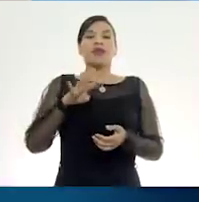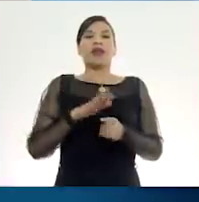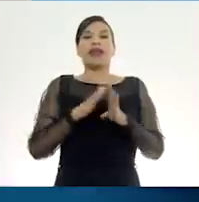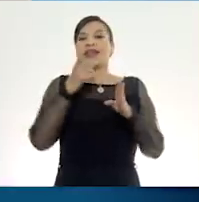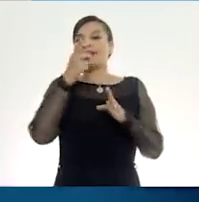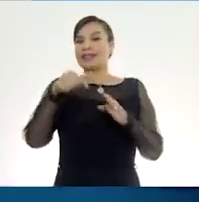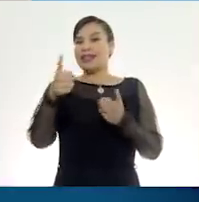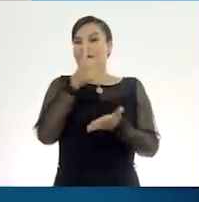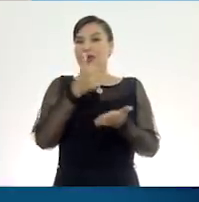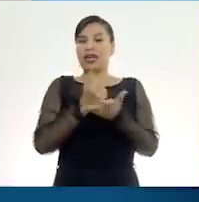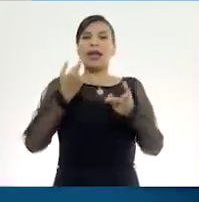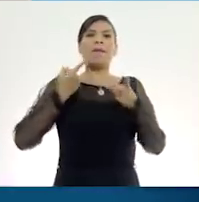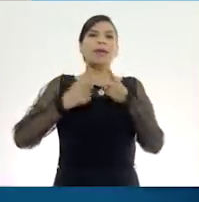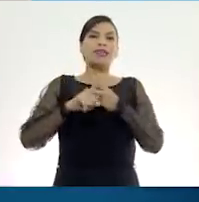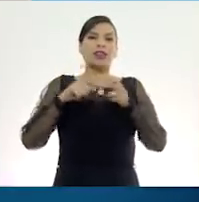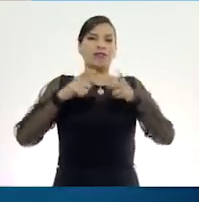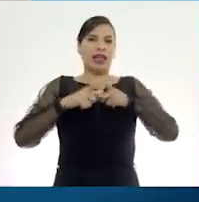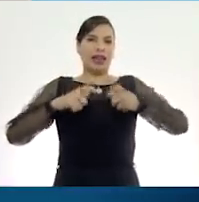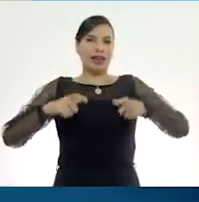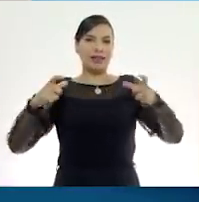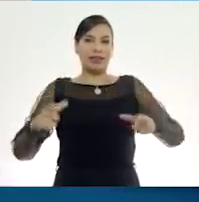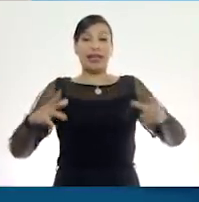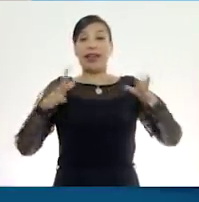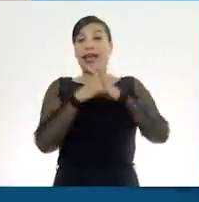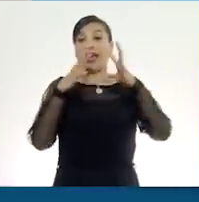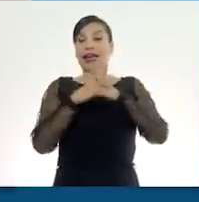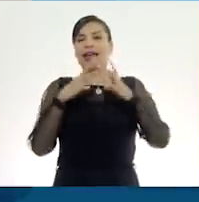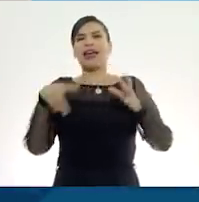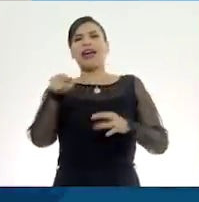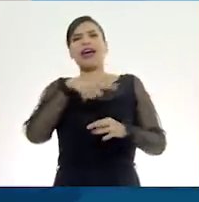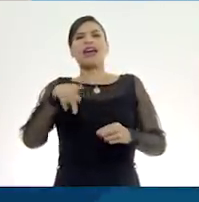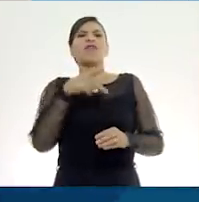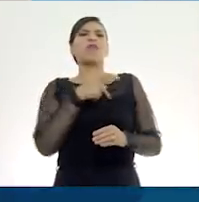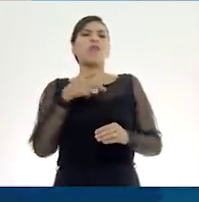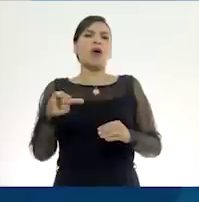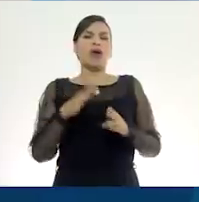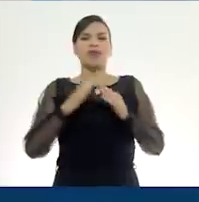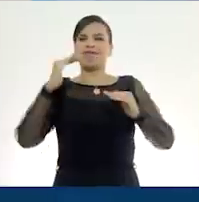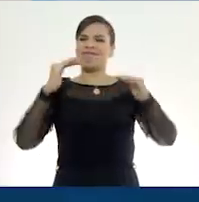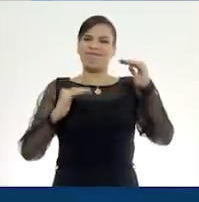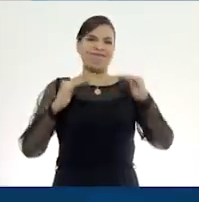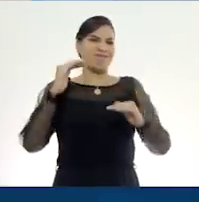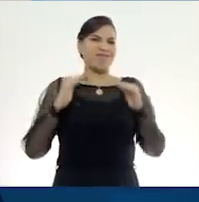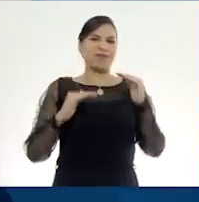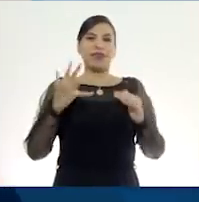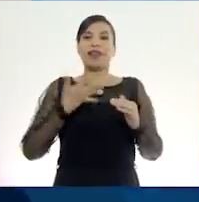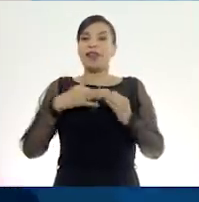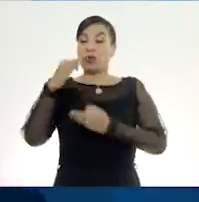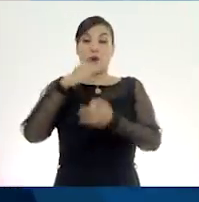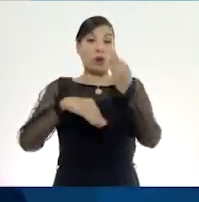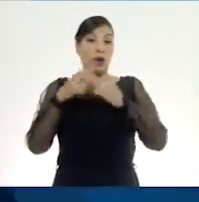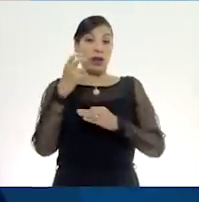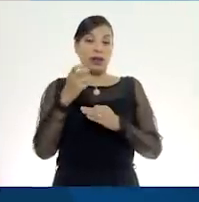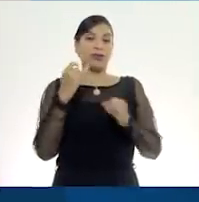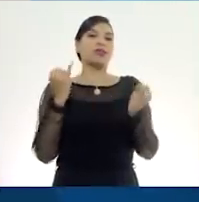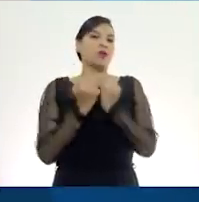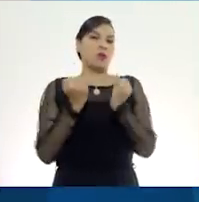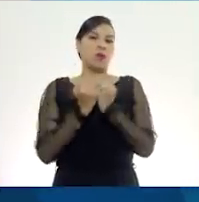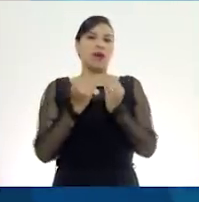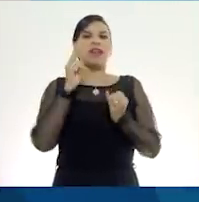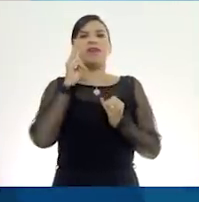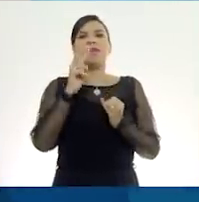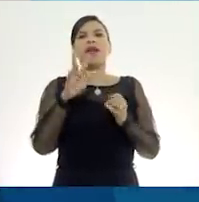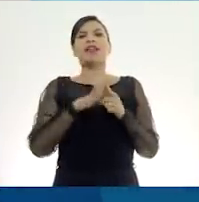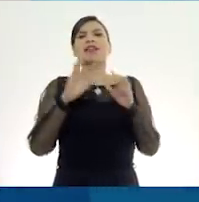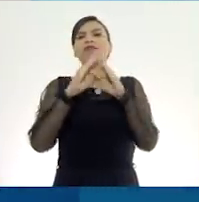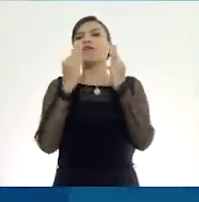decía, las ciudades comenzaron a crecer, la guerra y la pobreza y la inestabilidad que trajo todo eso también se reflejaron